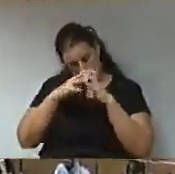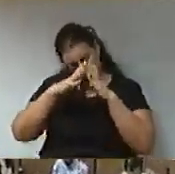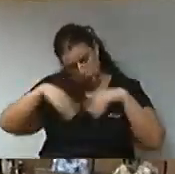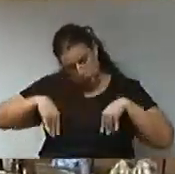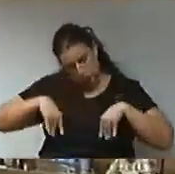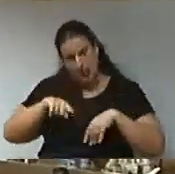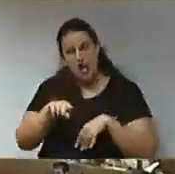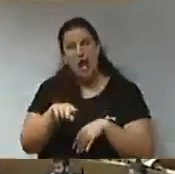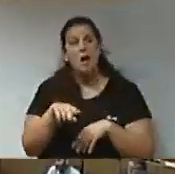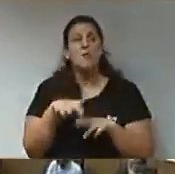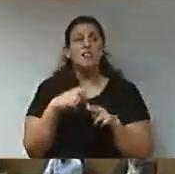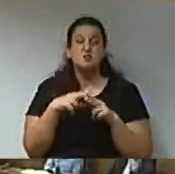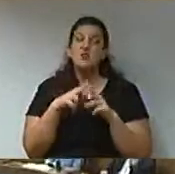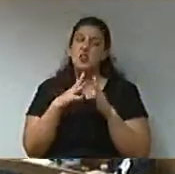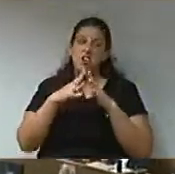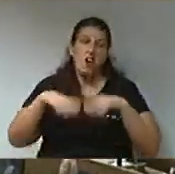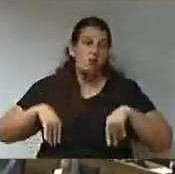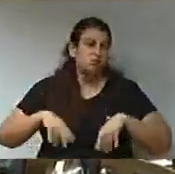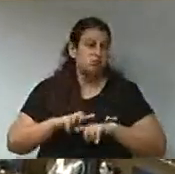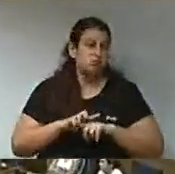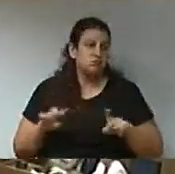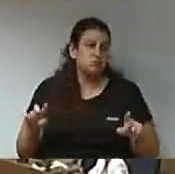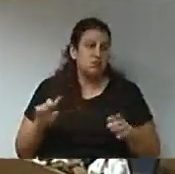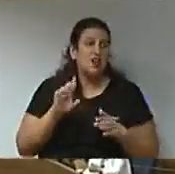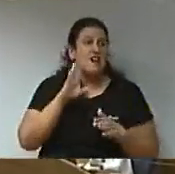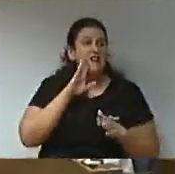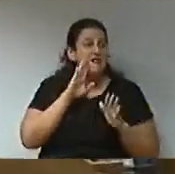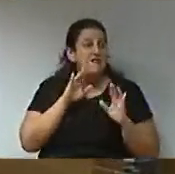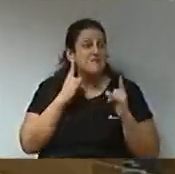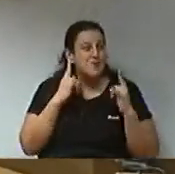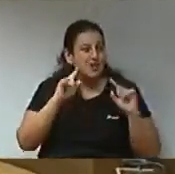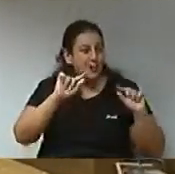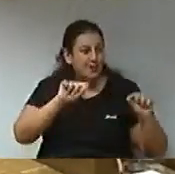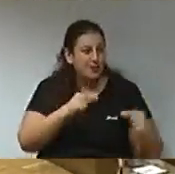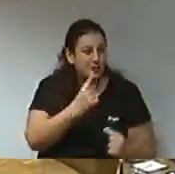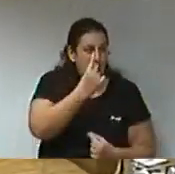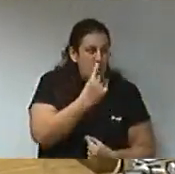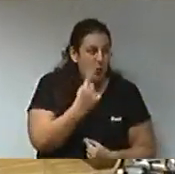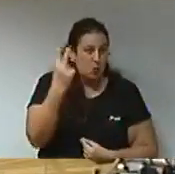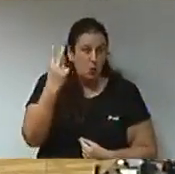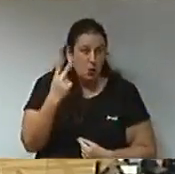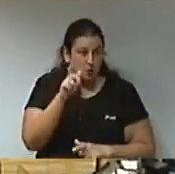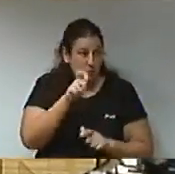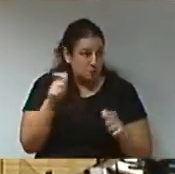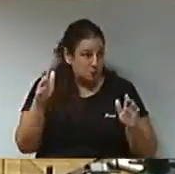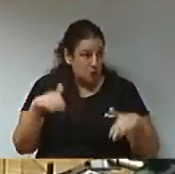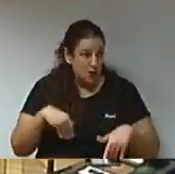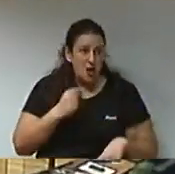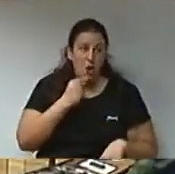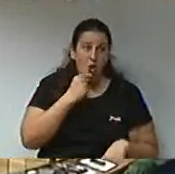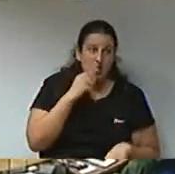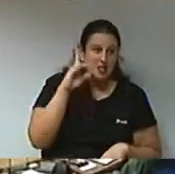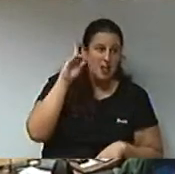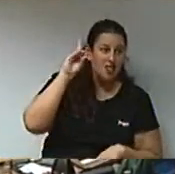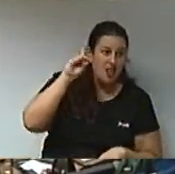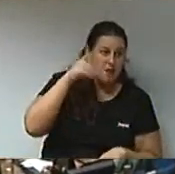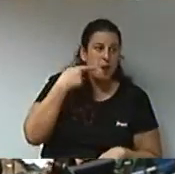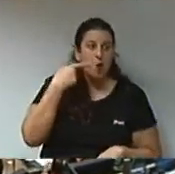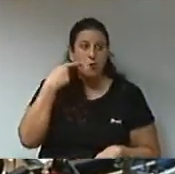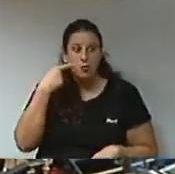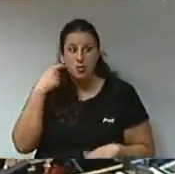vertebral política. No queda nadie de la firma del Botanic, ni del 1 ni del 2, ni Oltra, ni Dalmau, ni Montiel. Queda